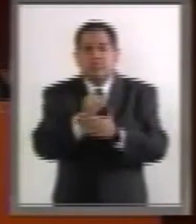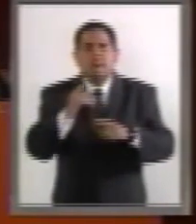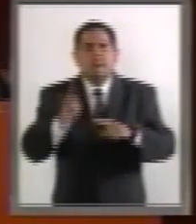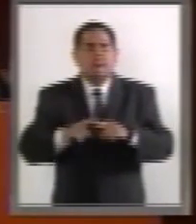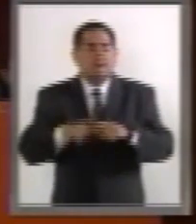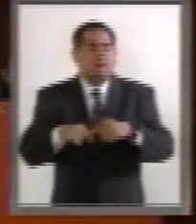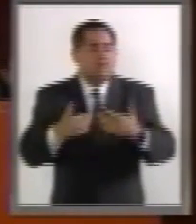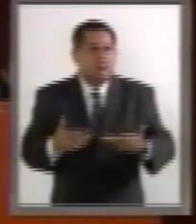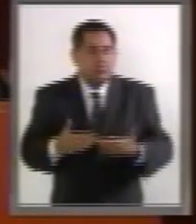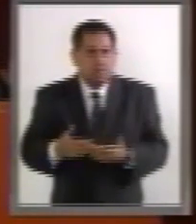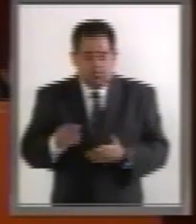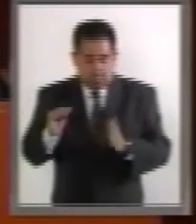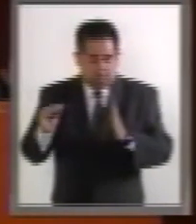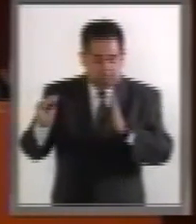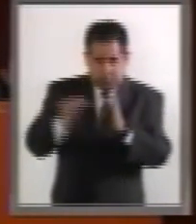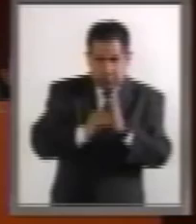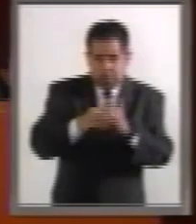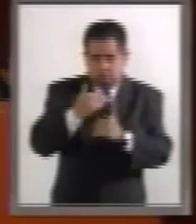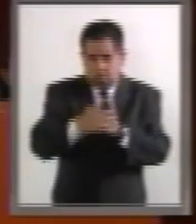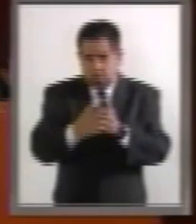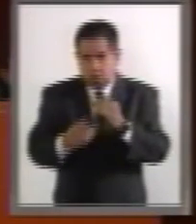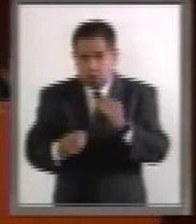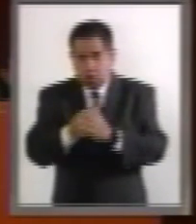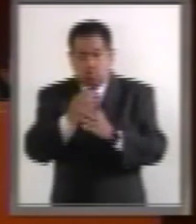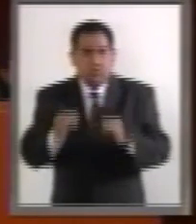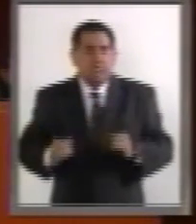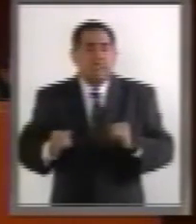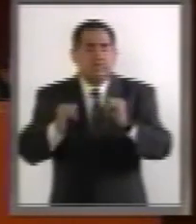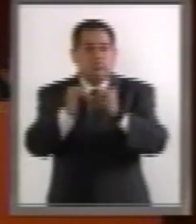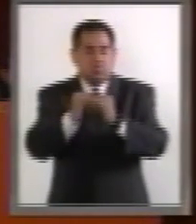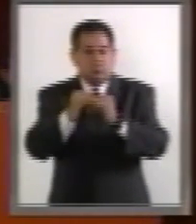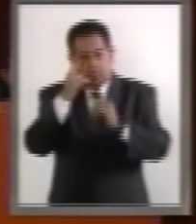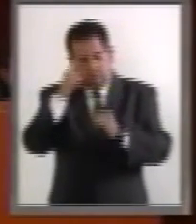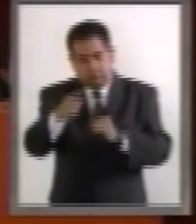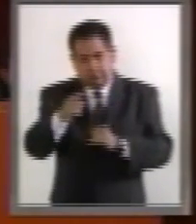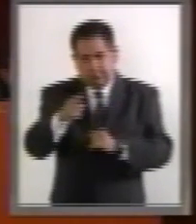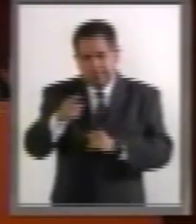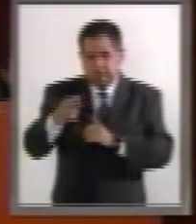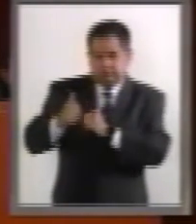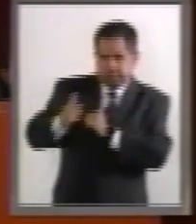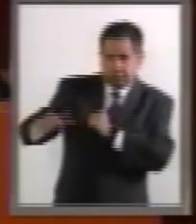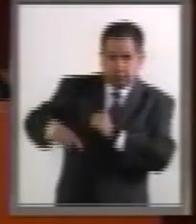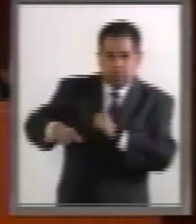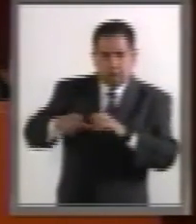la constitución del Instituto Autónomo que se